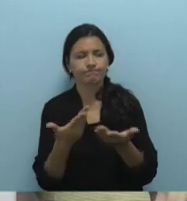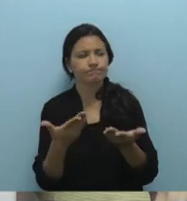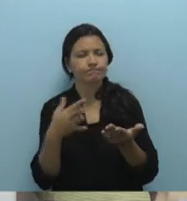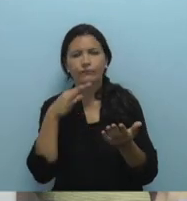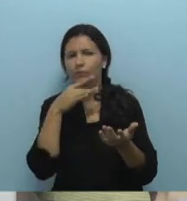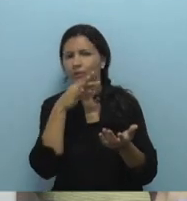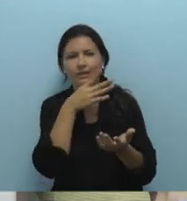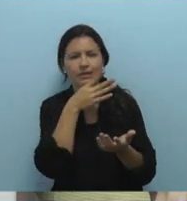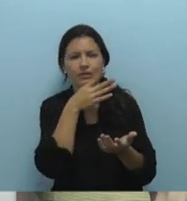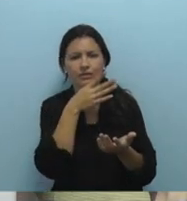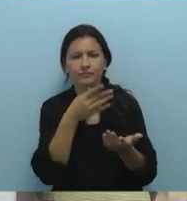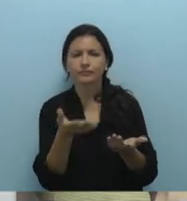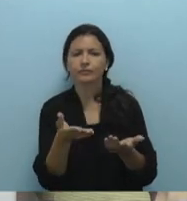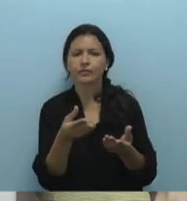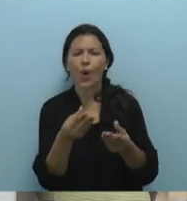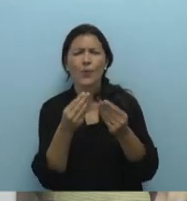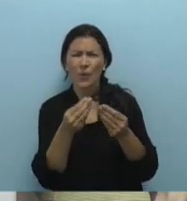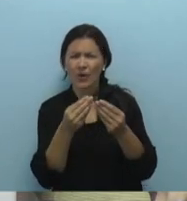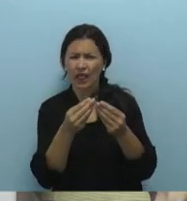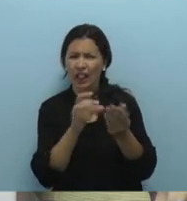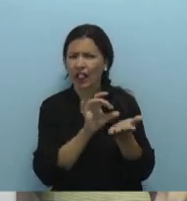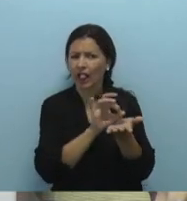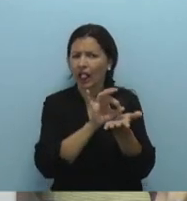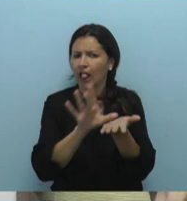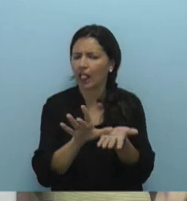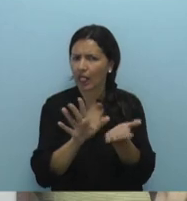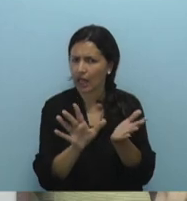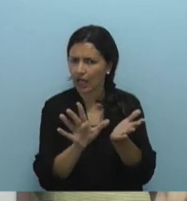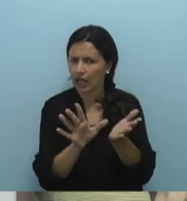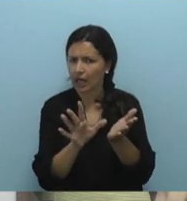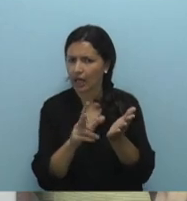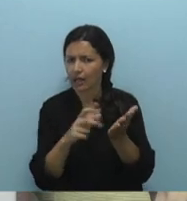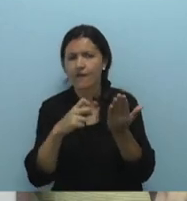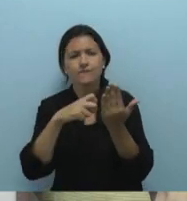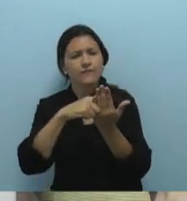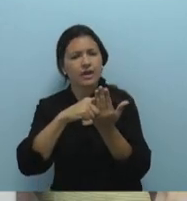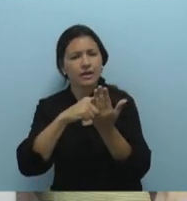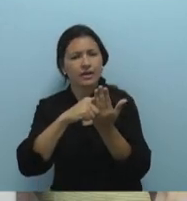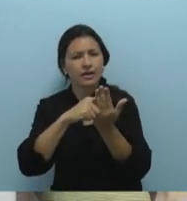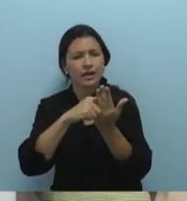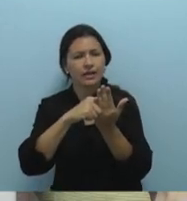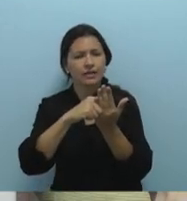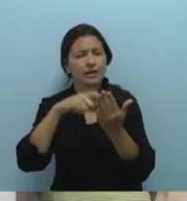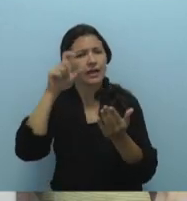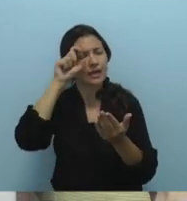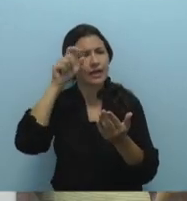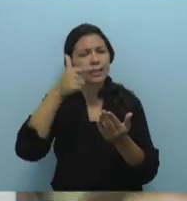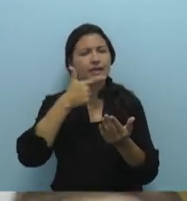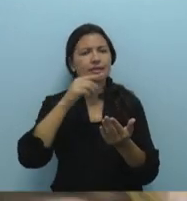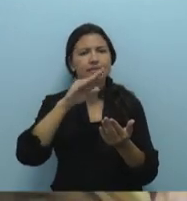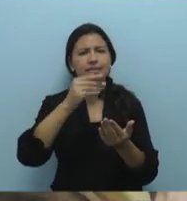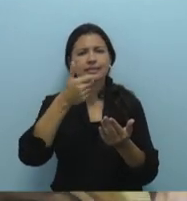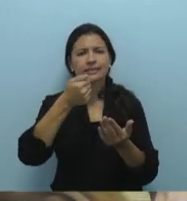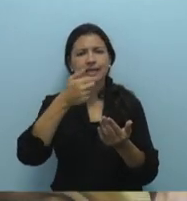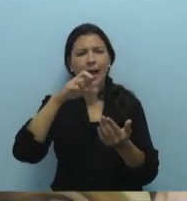puede entender, los motivos por el cual se apartó de la causa al fiscal Luis Echapapietra. En